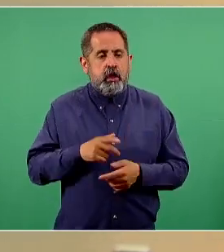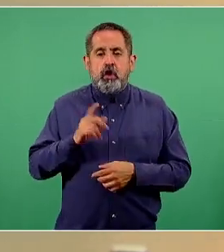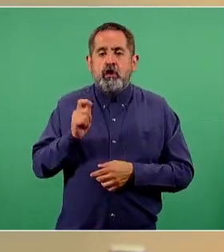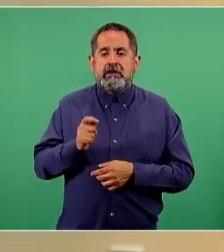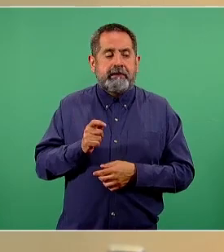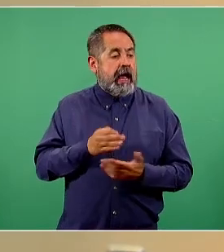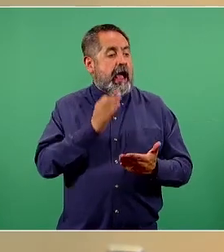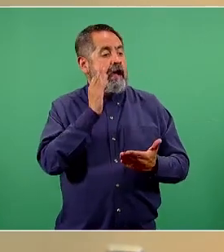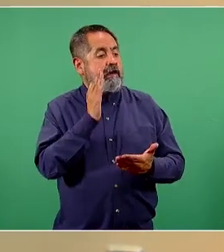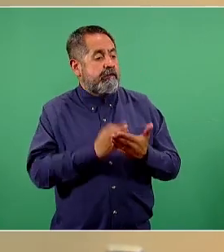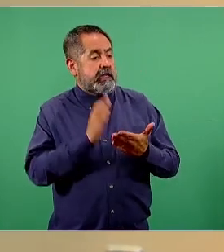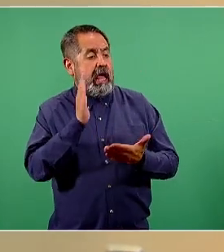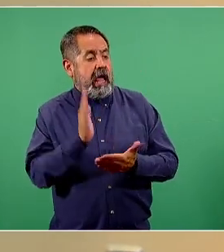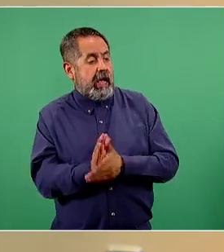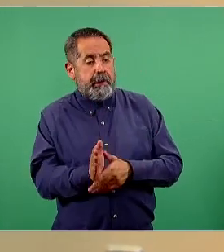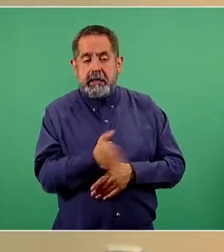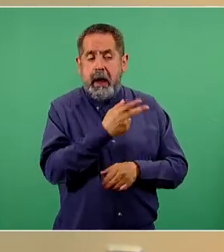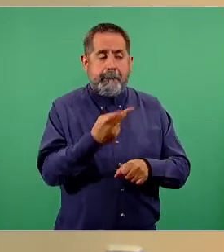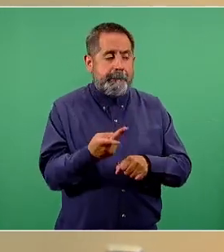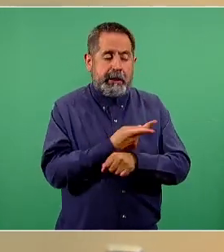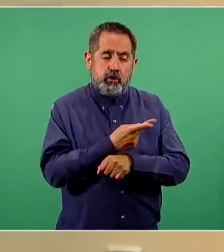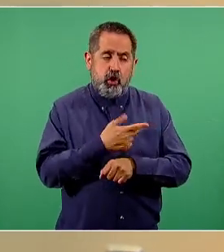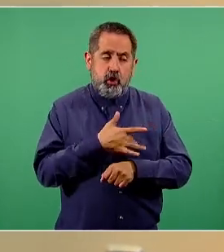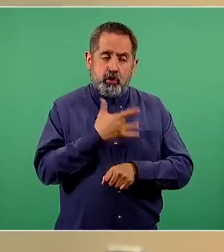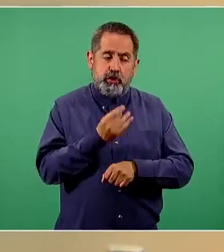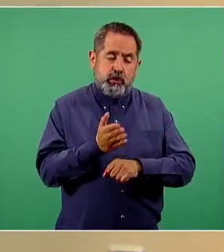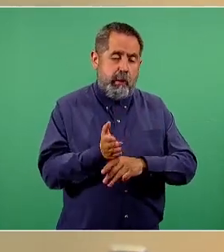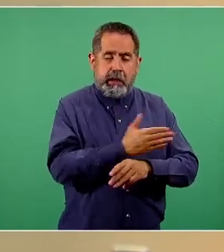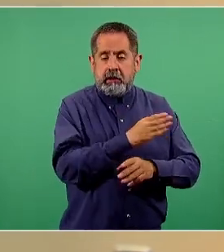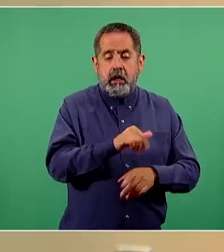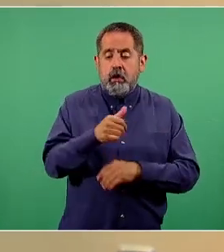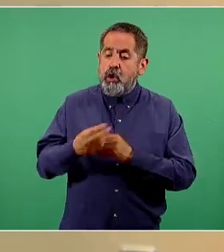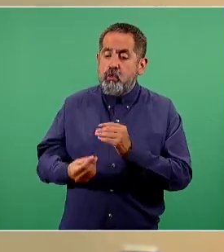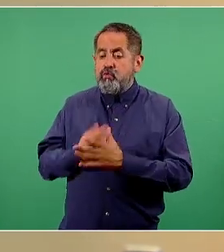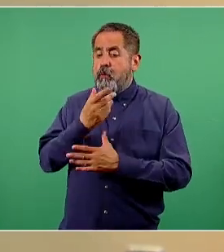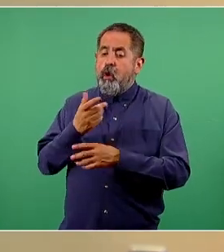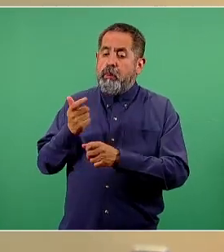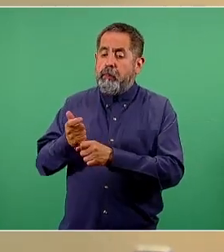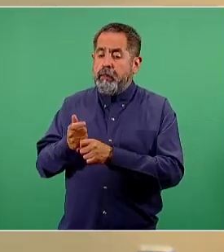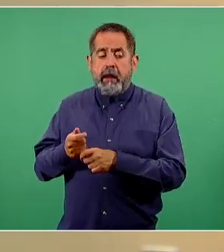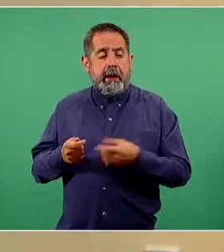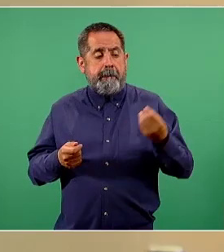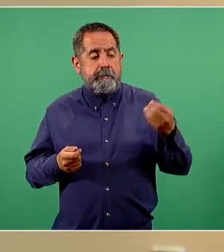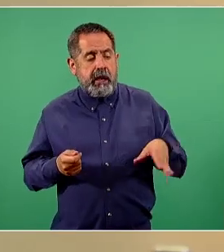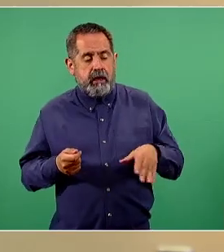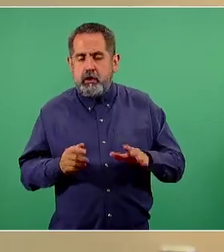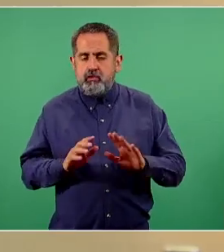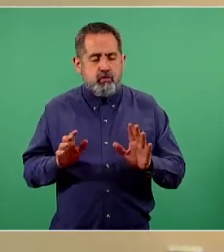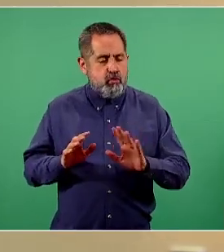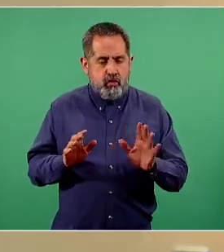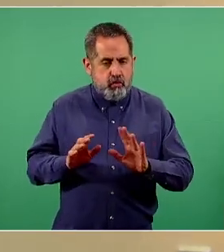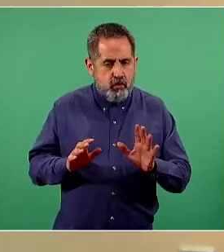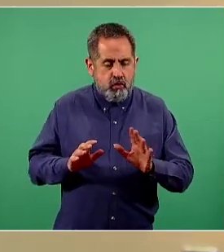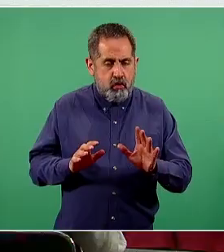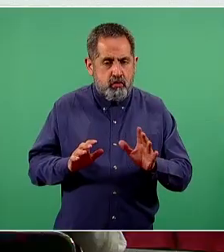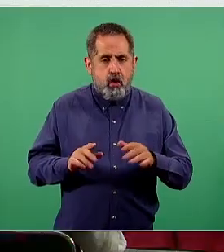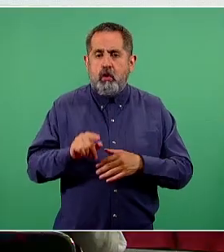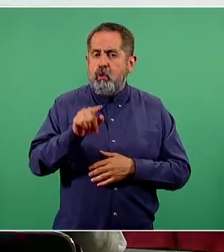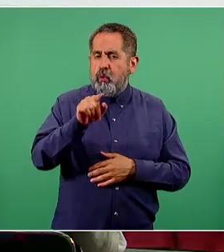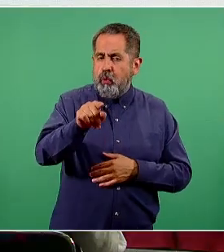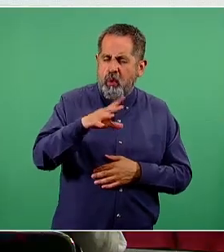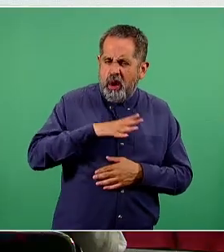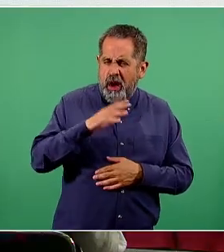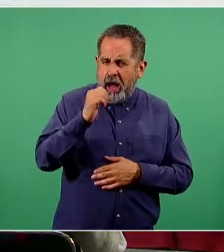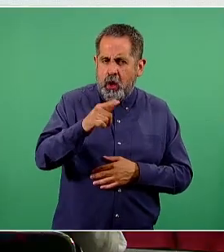interrumpe, no se le acabó la oportunidad a las personas adultas mayores de 60 años de ser vacunadas. Si usted tiene o un familiar suyo